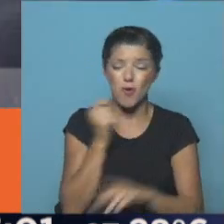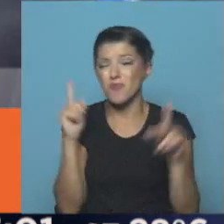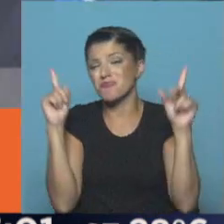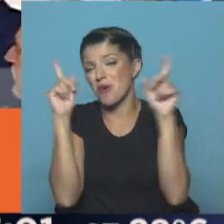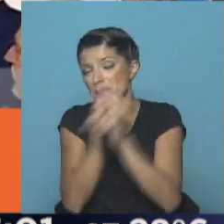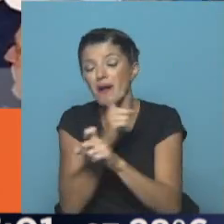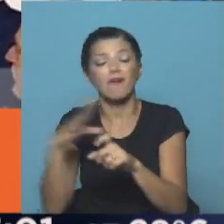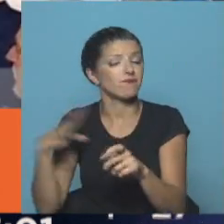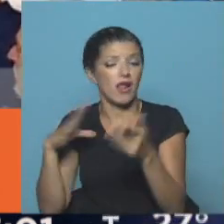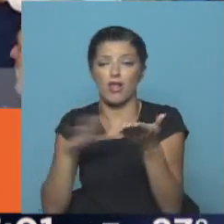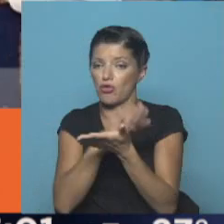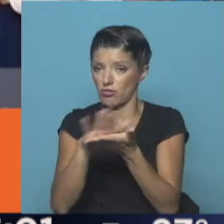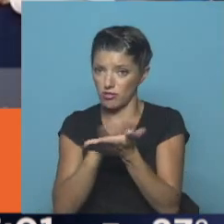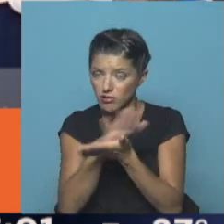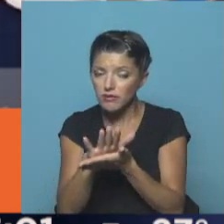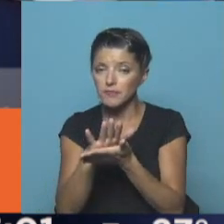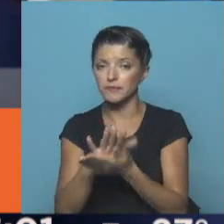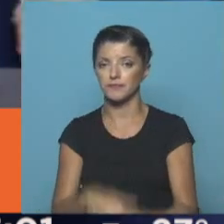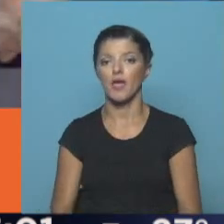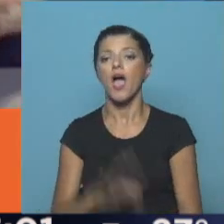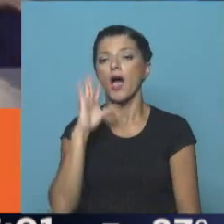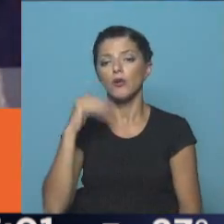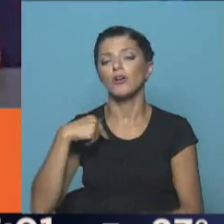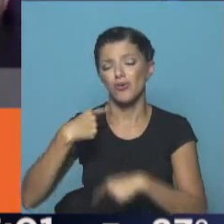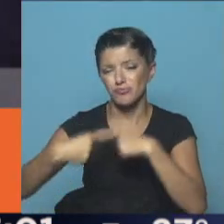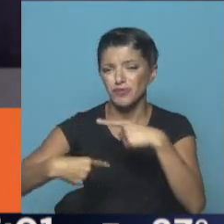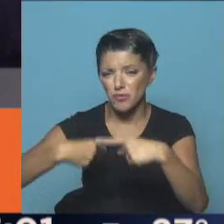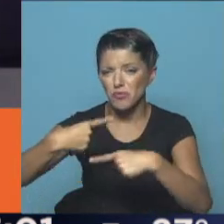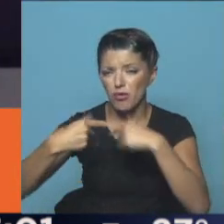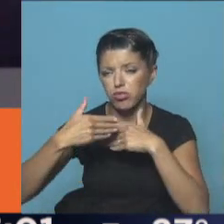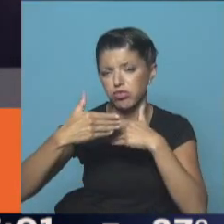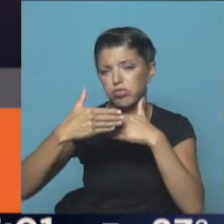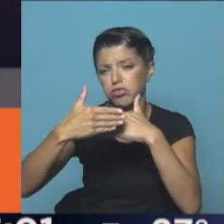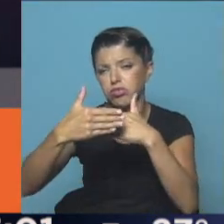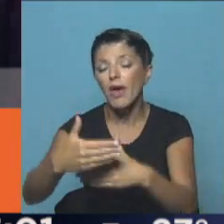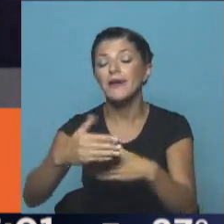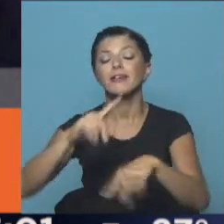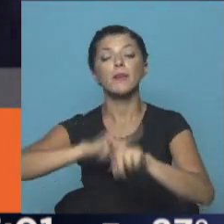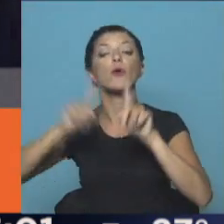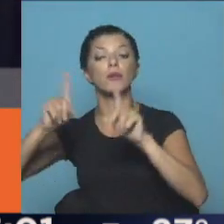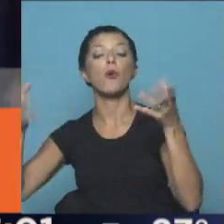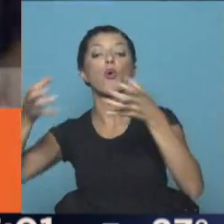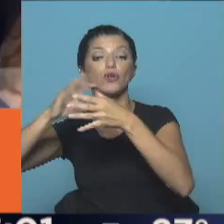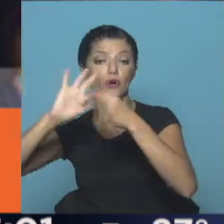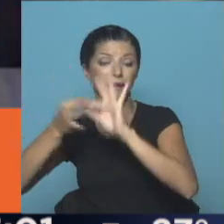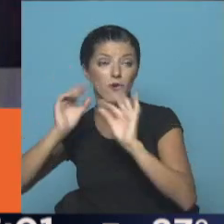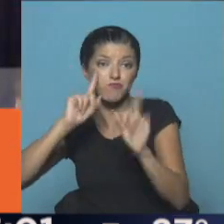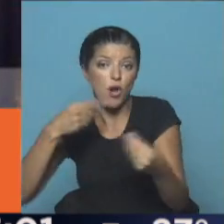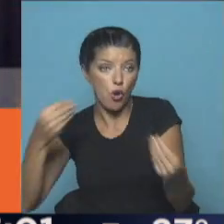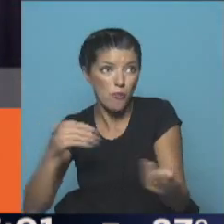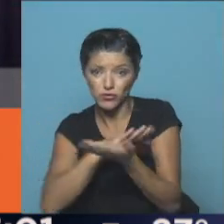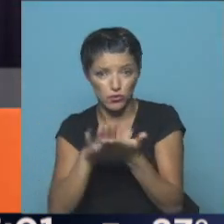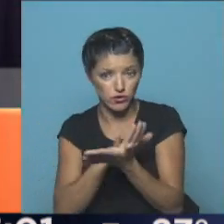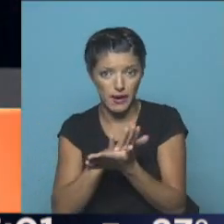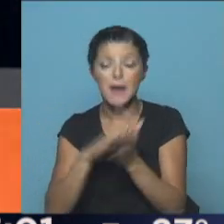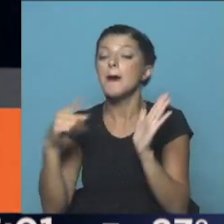no resuelto, una agonía que se va estirando, en la cual la Unión Europea sigue sin encontrarle, no solo que no le encuentra solución, sino